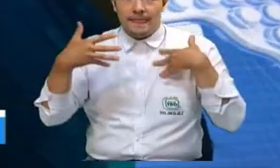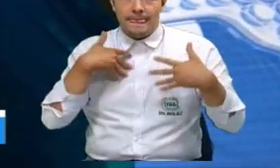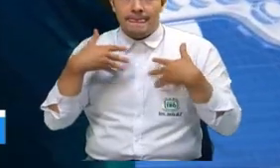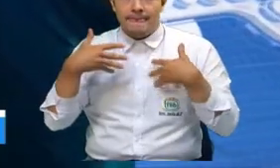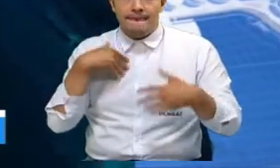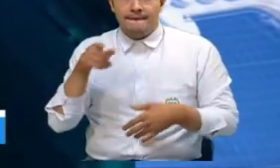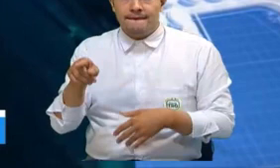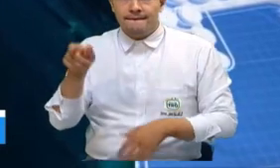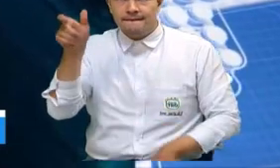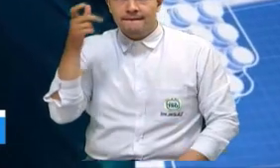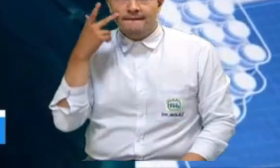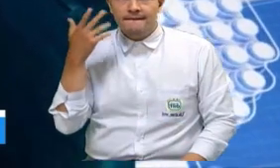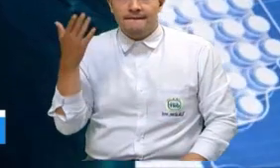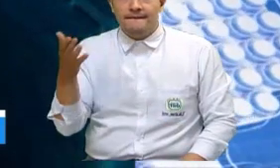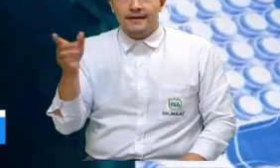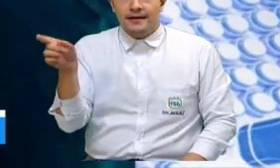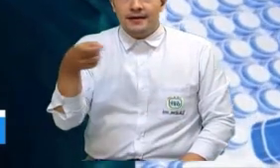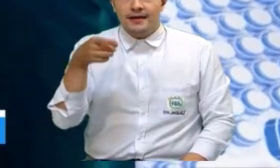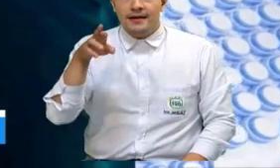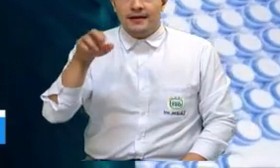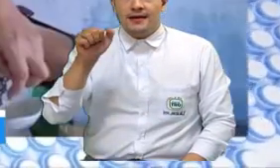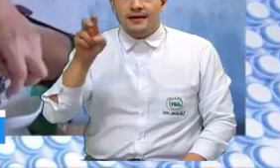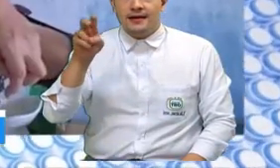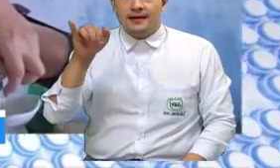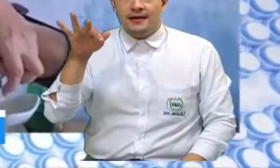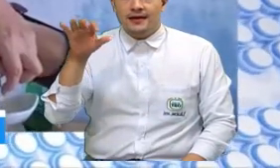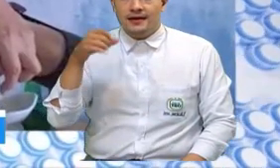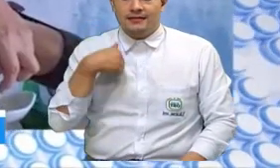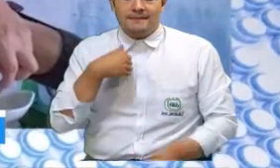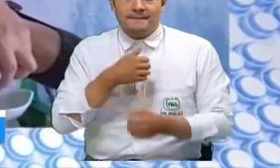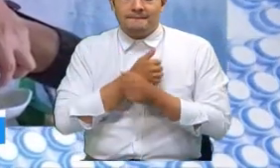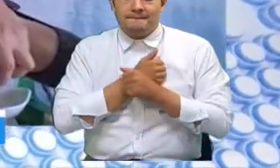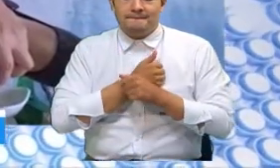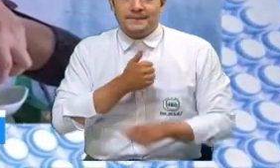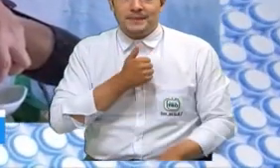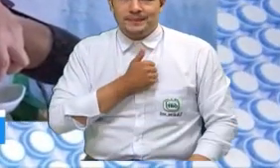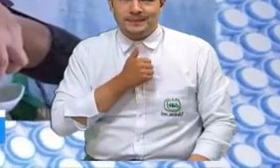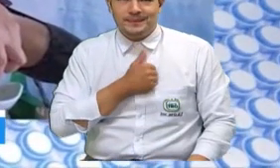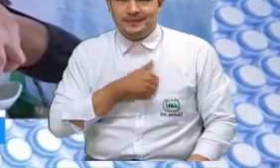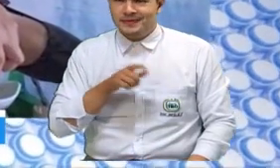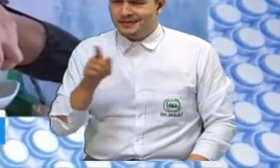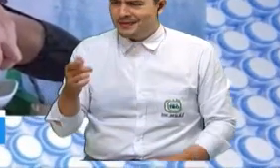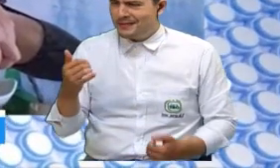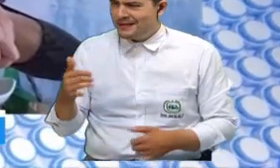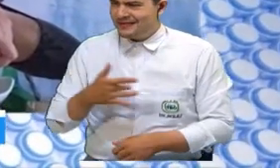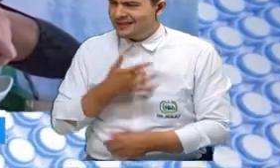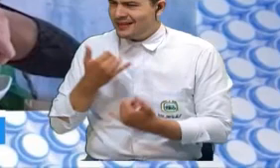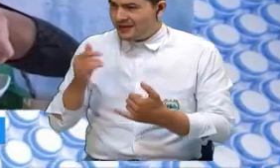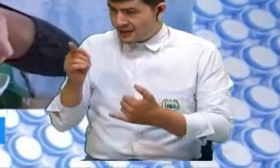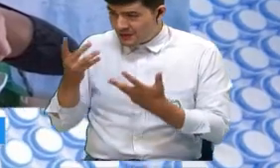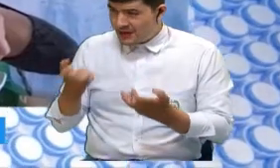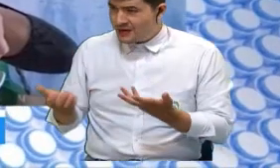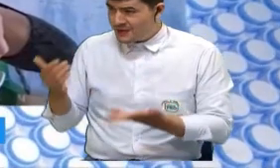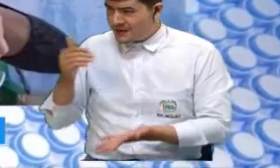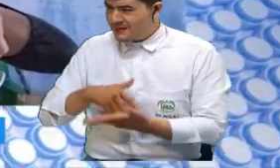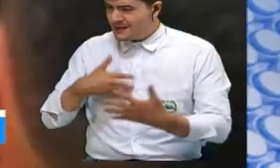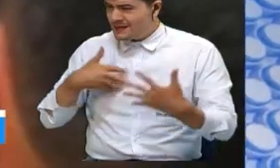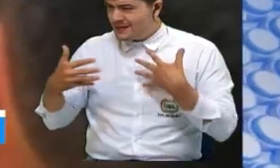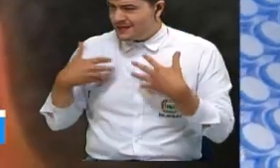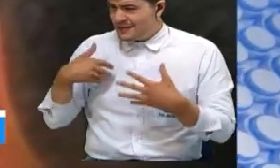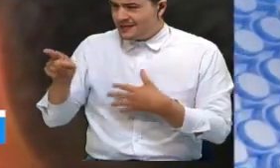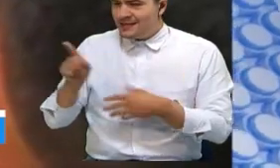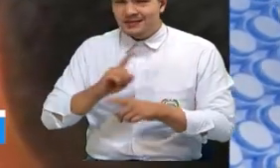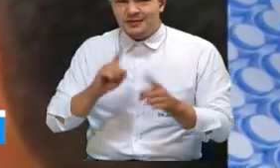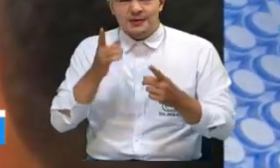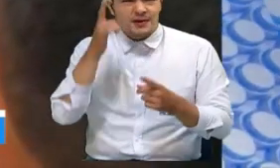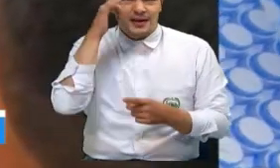que ella es Granito. Ay, qué hermosa, me encanto. ¿Qué sientes cuando ves en este momento? ¿Te gustaría retomar ese personaje? No, yo creo que ella